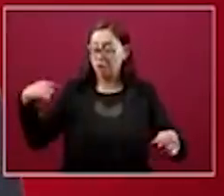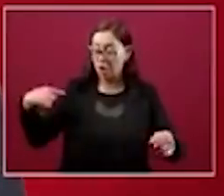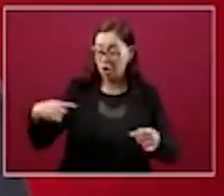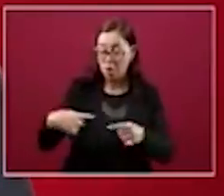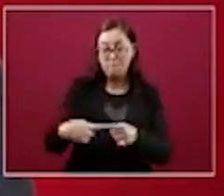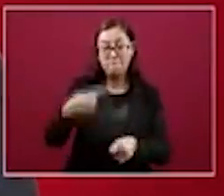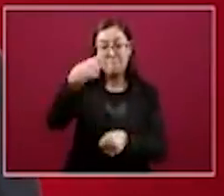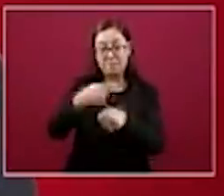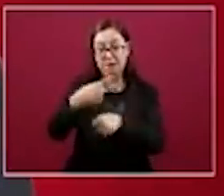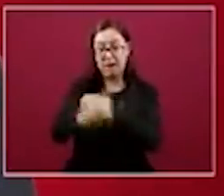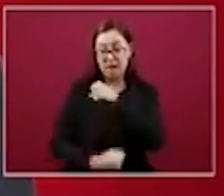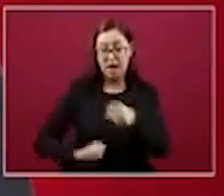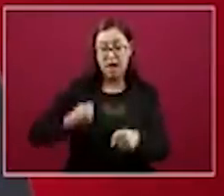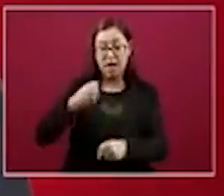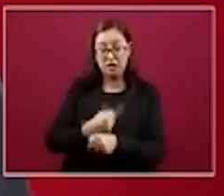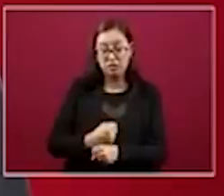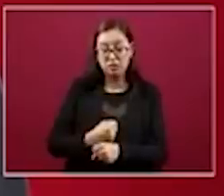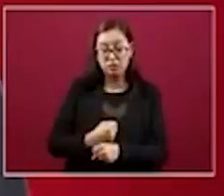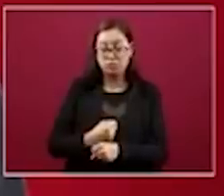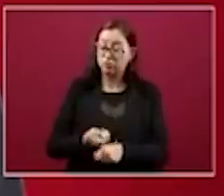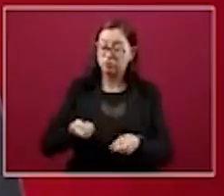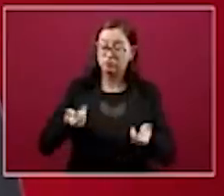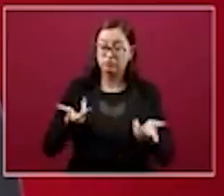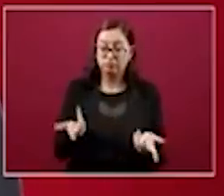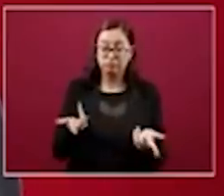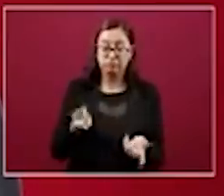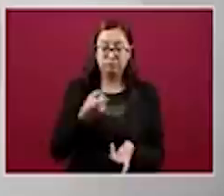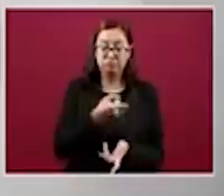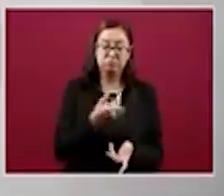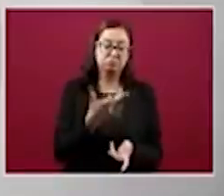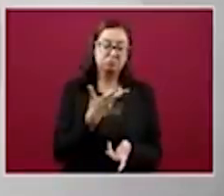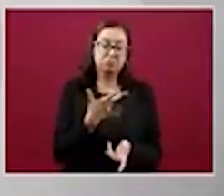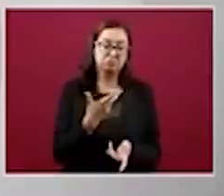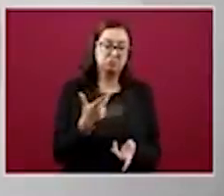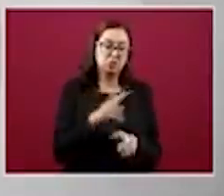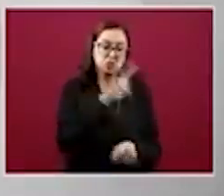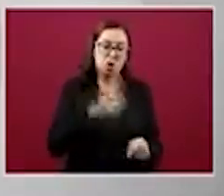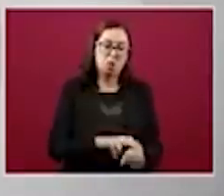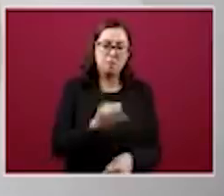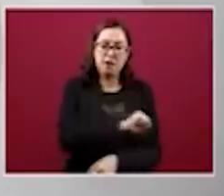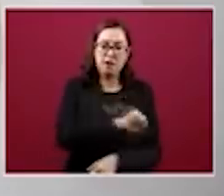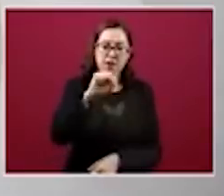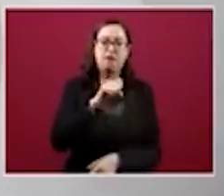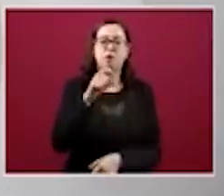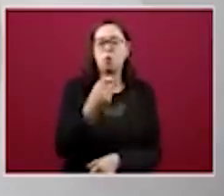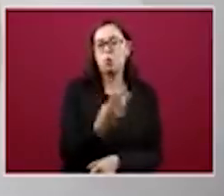año. Si tenemos una inflación de